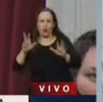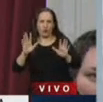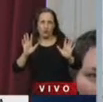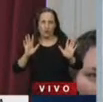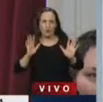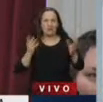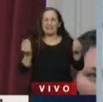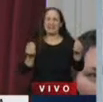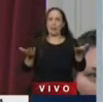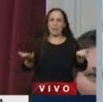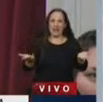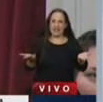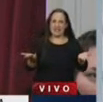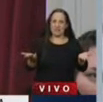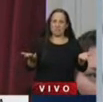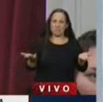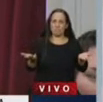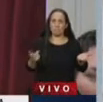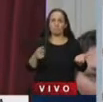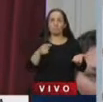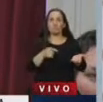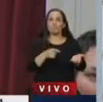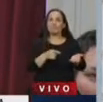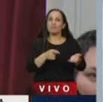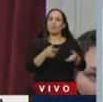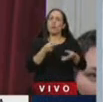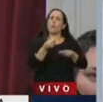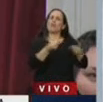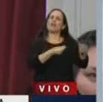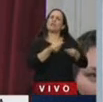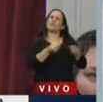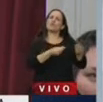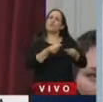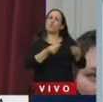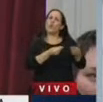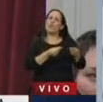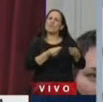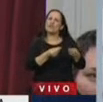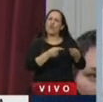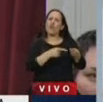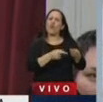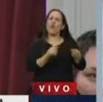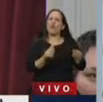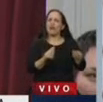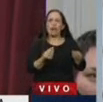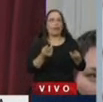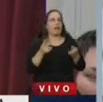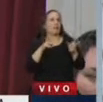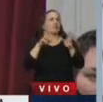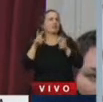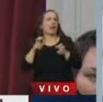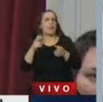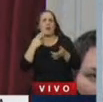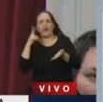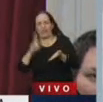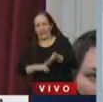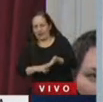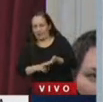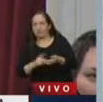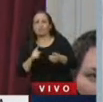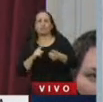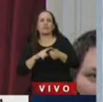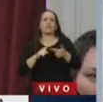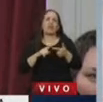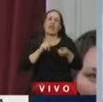le damos la herramienta de gestión con objeciones en los artículos en los cuales no estamos de acuerdo, votando en contra de los artículos con los que no estamos de acuerdo. Lo del año